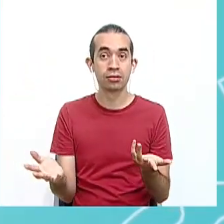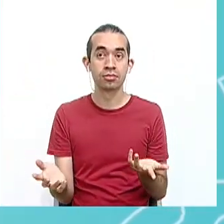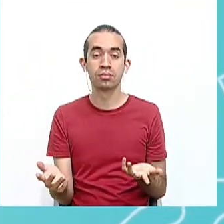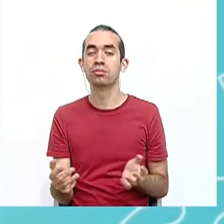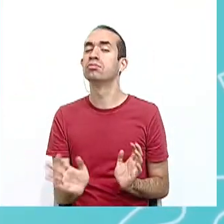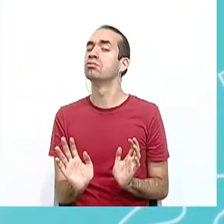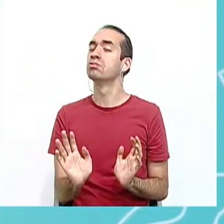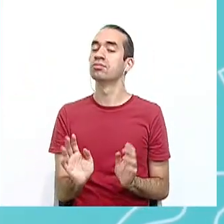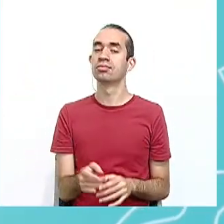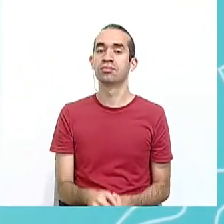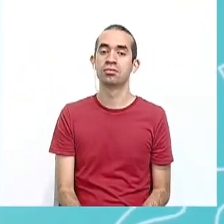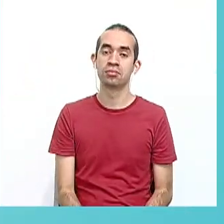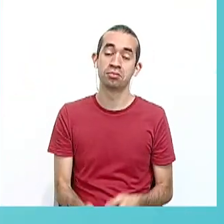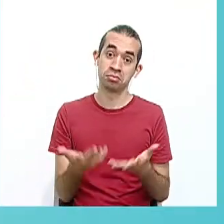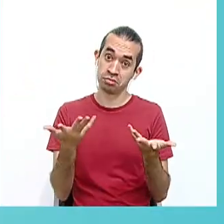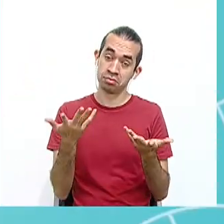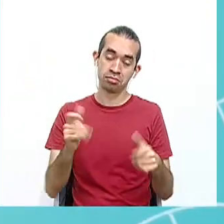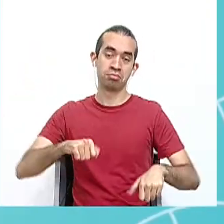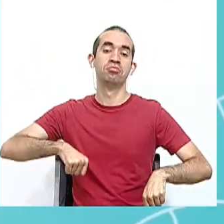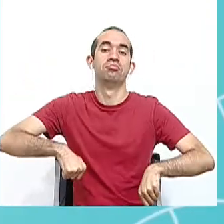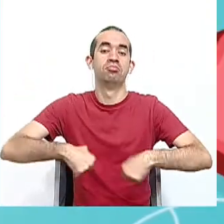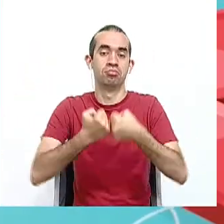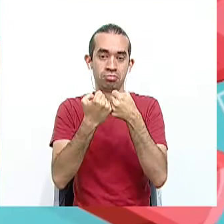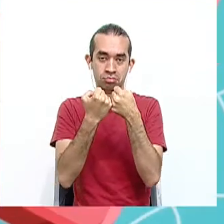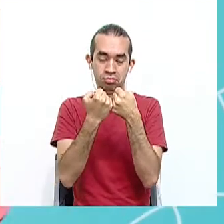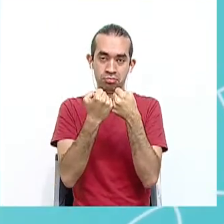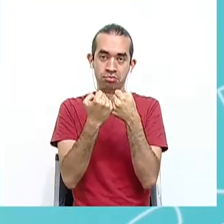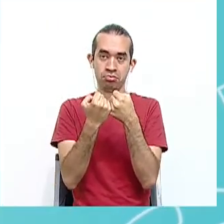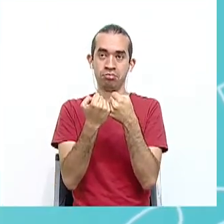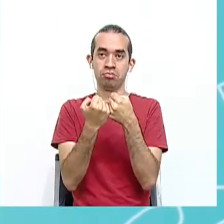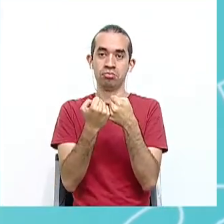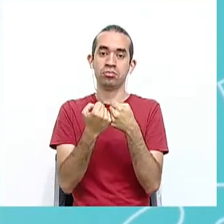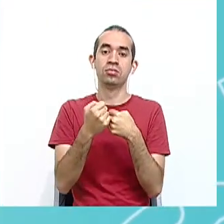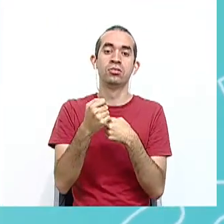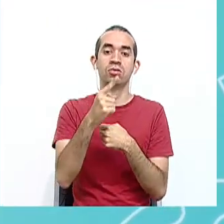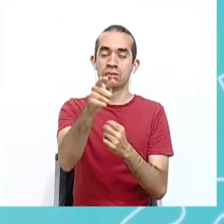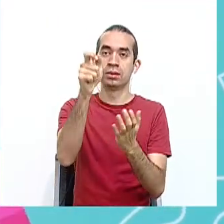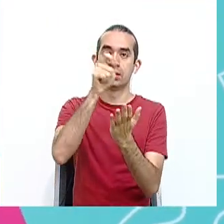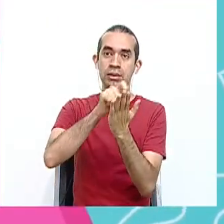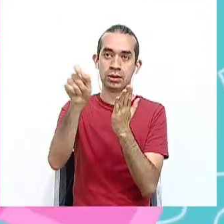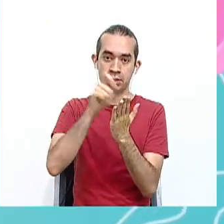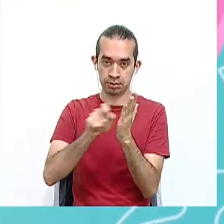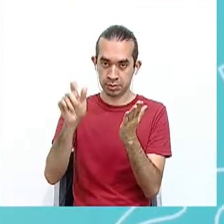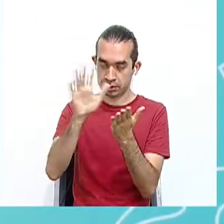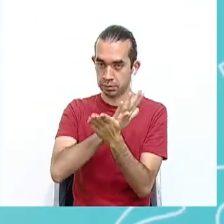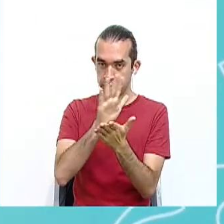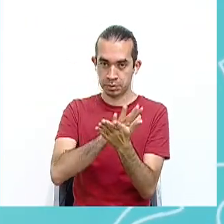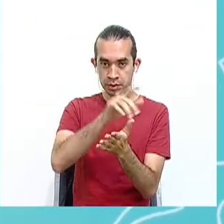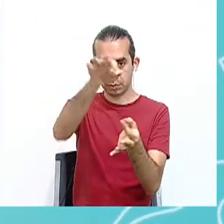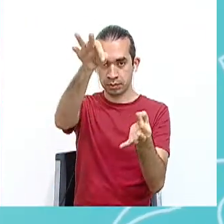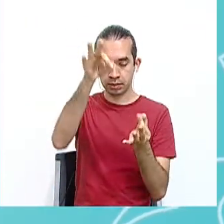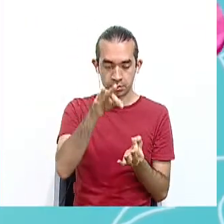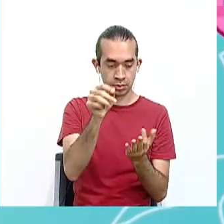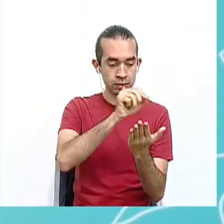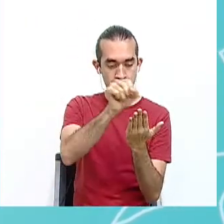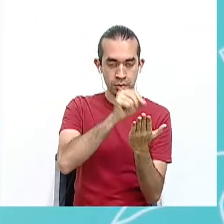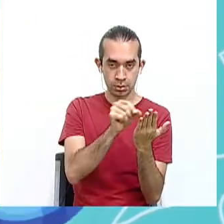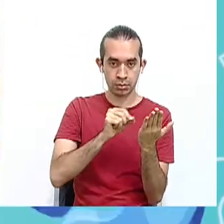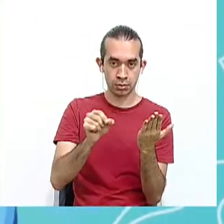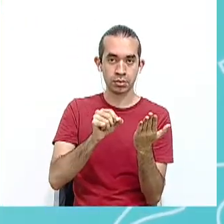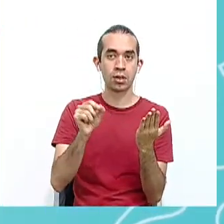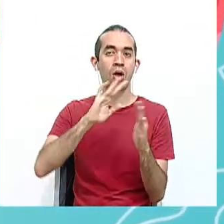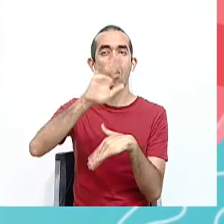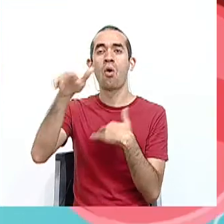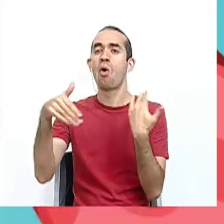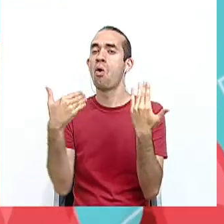¿qué tal si asumen el siguiente desafío o reto? Los invito a que tomen lápiz, una hoja, ¿sí?, y anoten